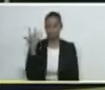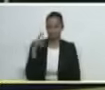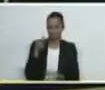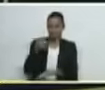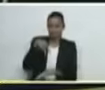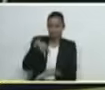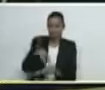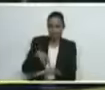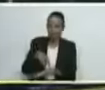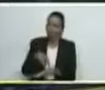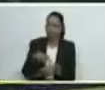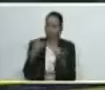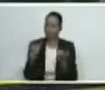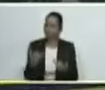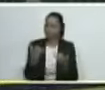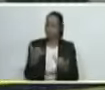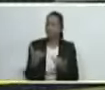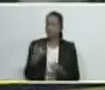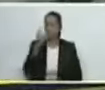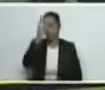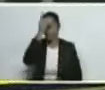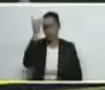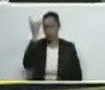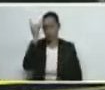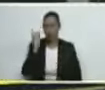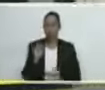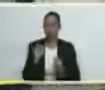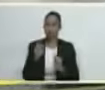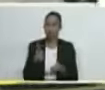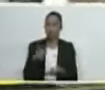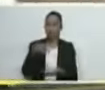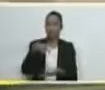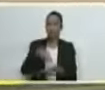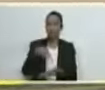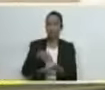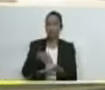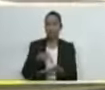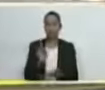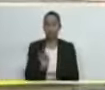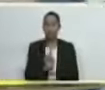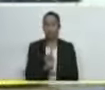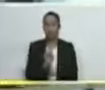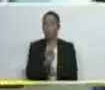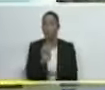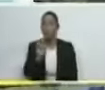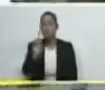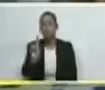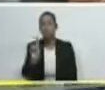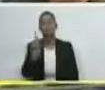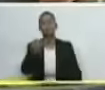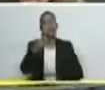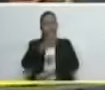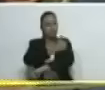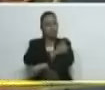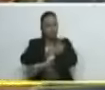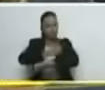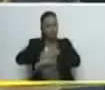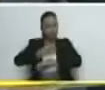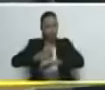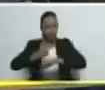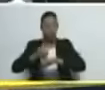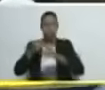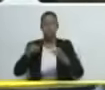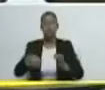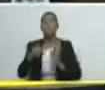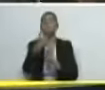Bien, en este momento el primer vicepresidente del Partido Socialista Unido de Venezuela, Diosdado Cabello, procede a entregar a la Junta Nacional Electoral la planilla de